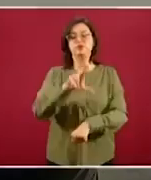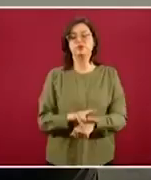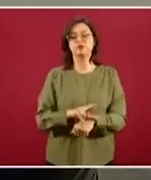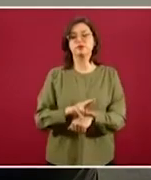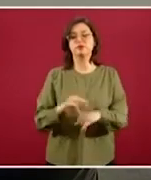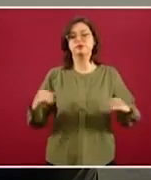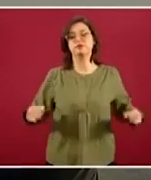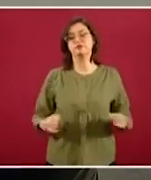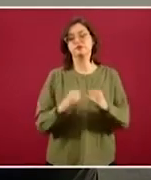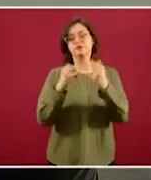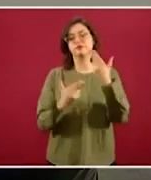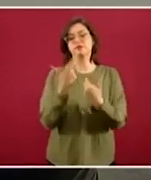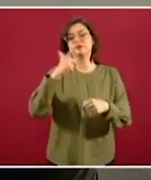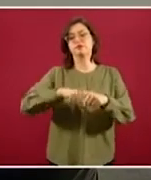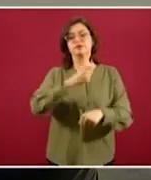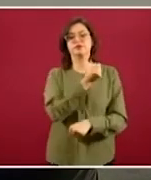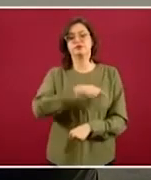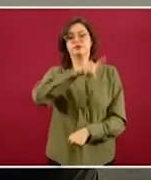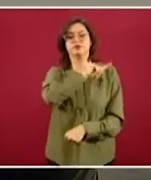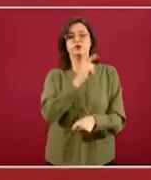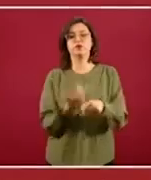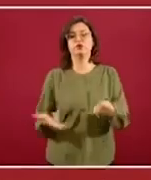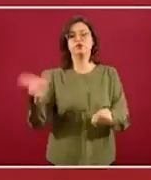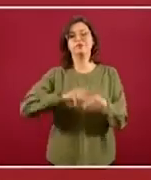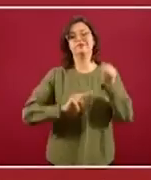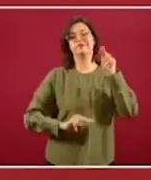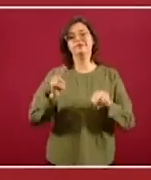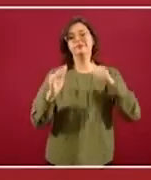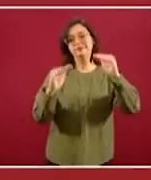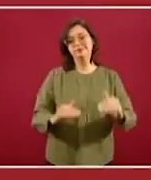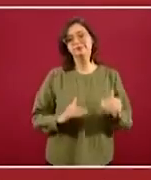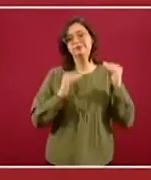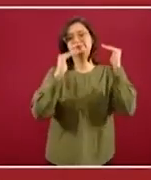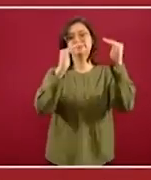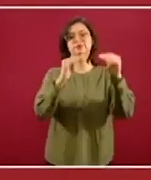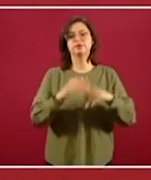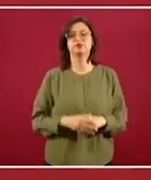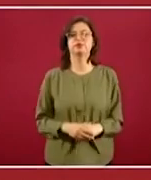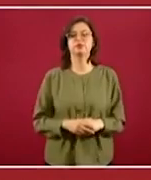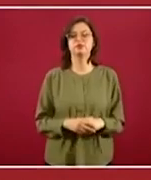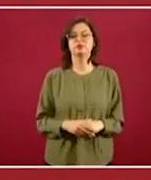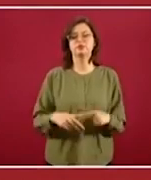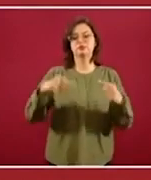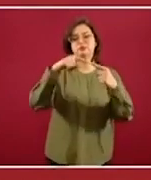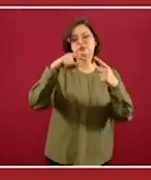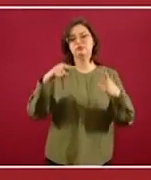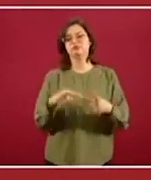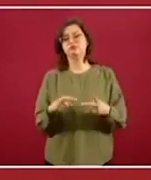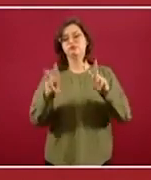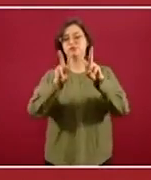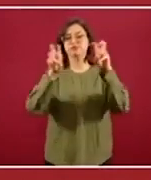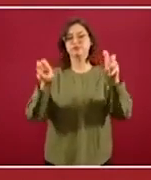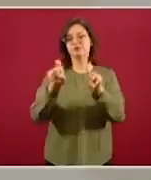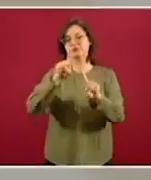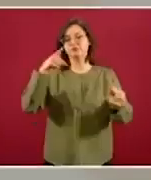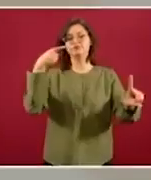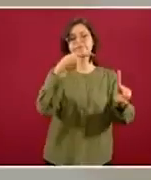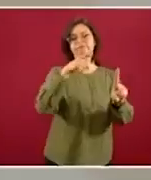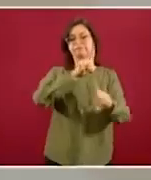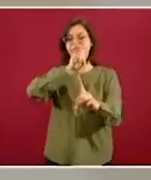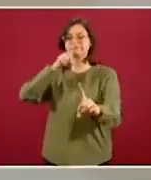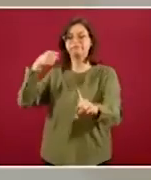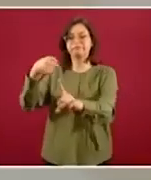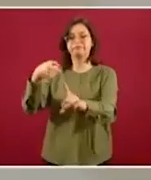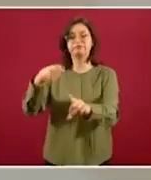de Salud y Hospitales de Alta Especialidad. Vamos a centrarnos en dos puntos específicos: